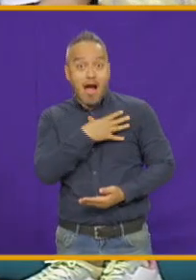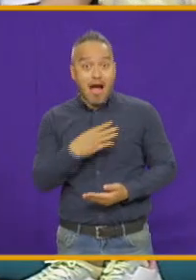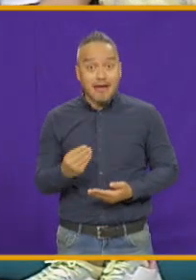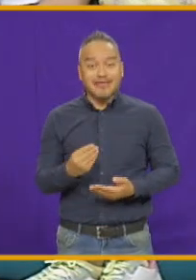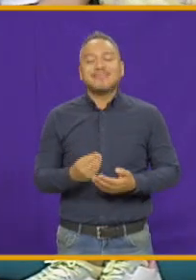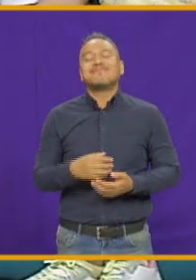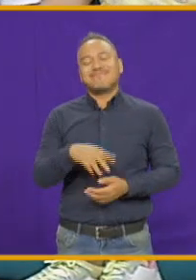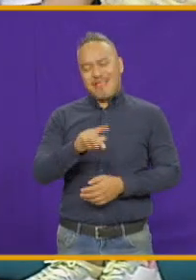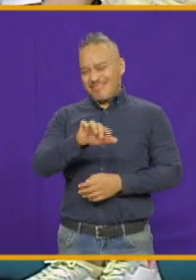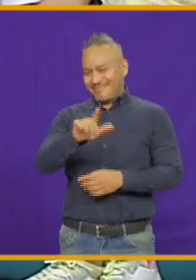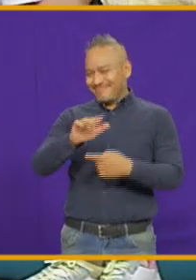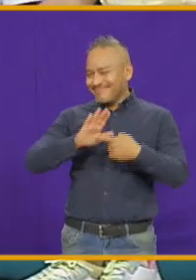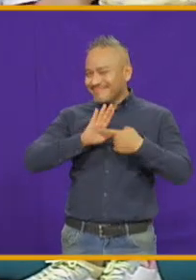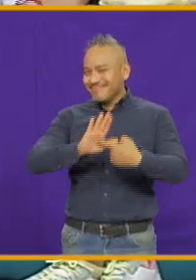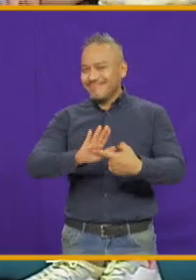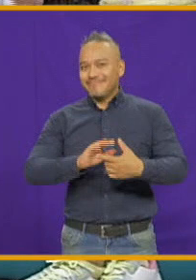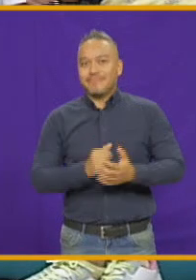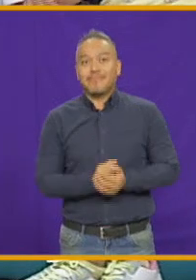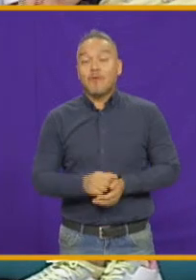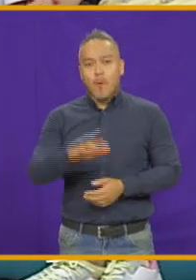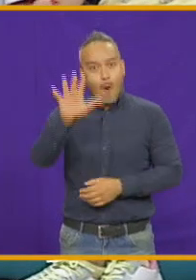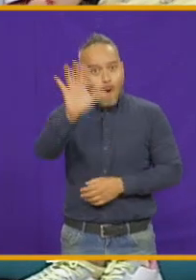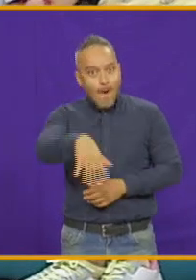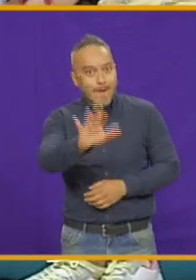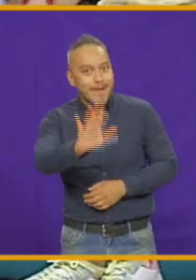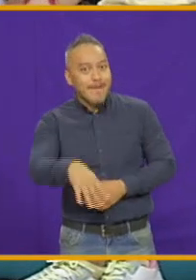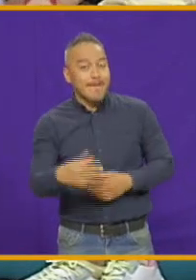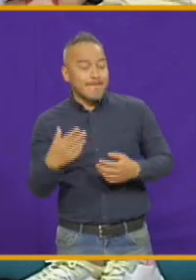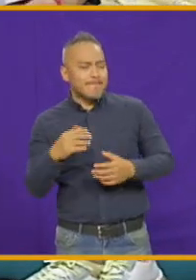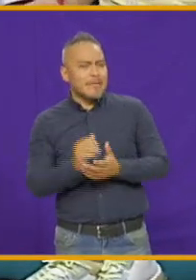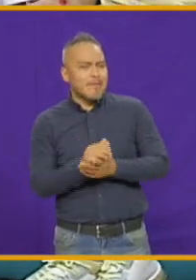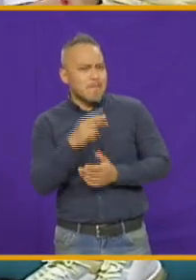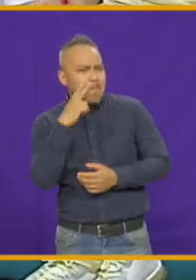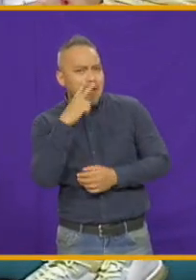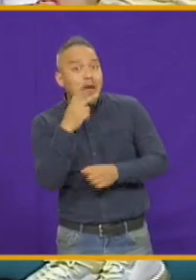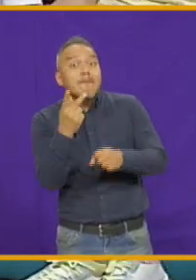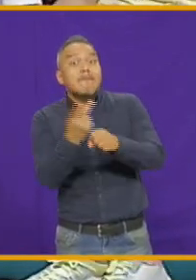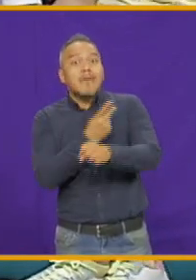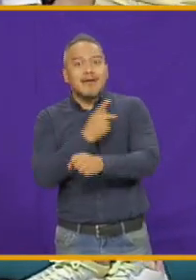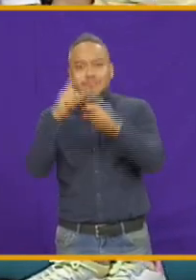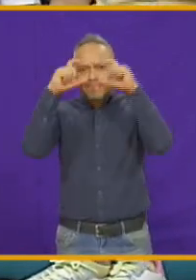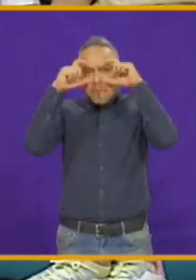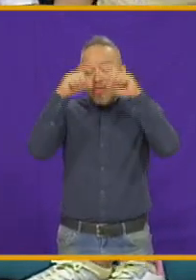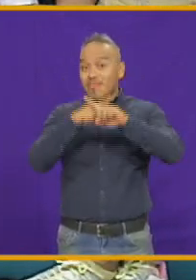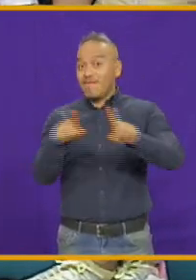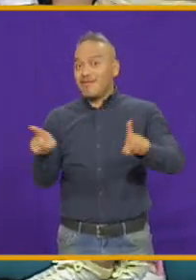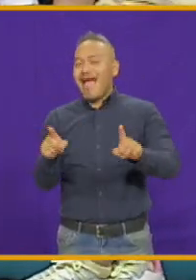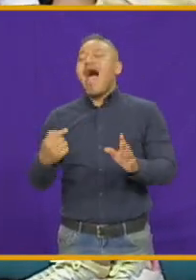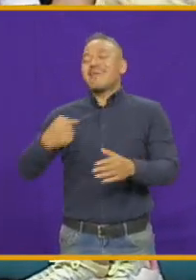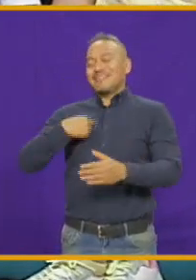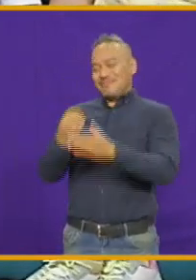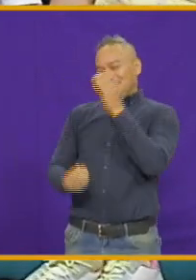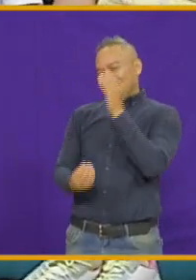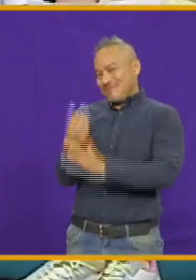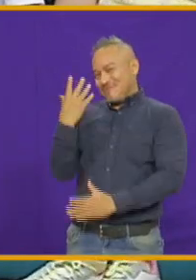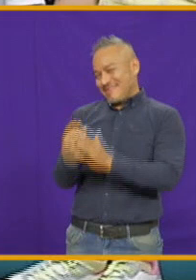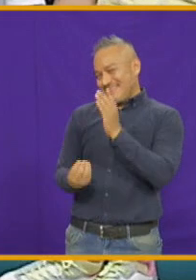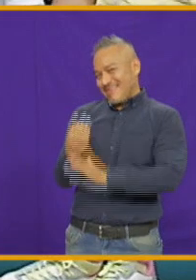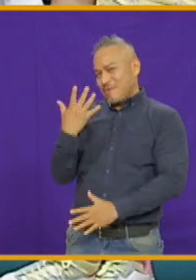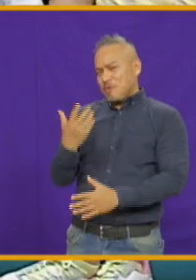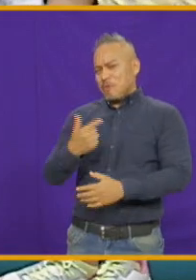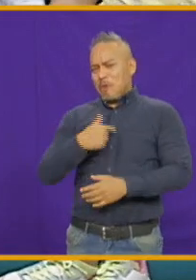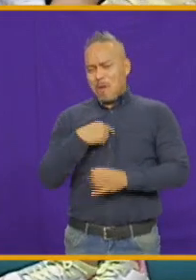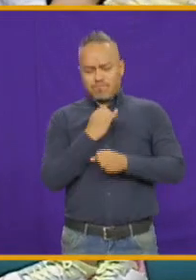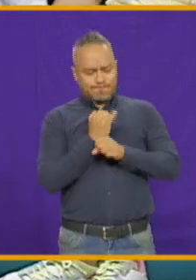pero lo conoceremos más adelante Oye oye profesor jeje qué pasó con tus lentes Estoy estrenando estoy haciendo algunos experimentos